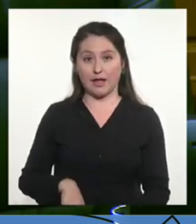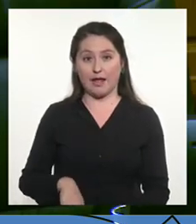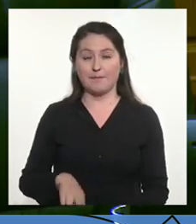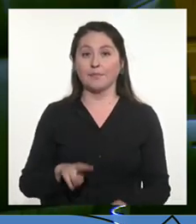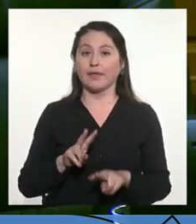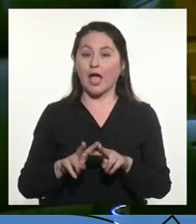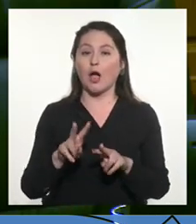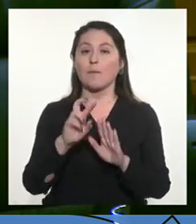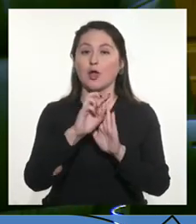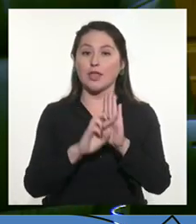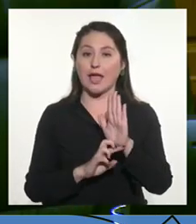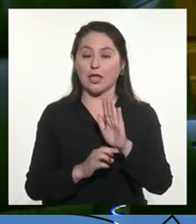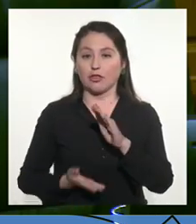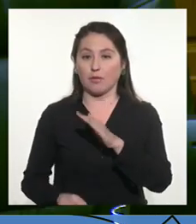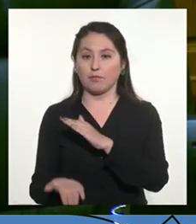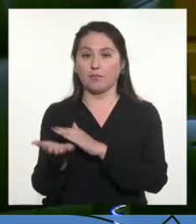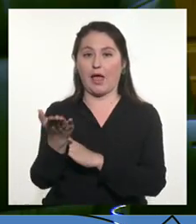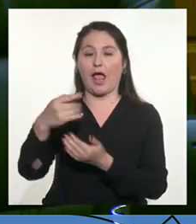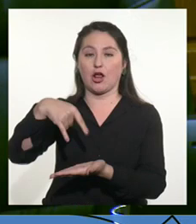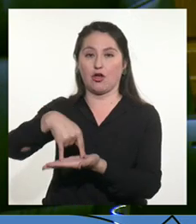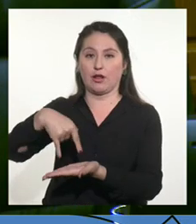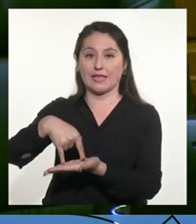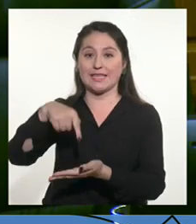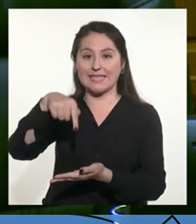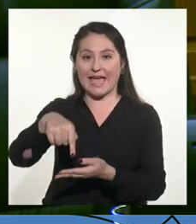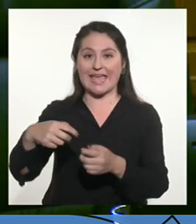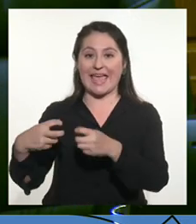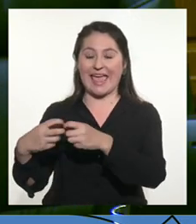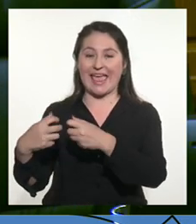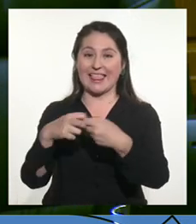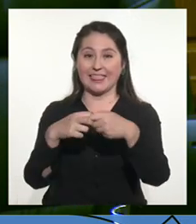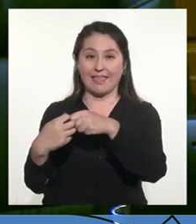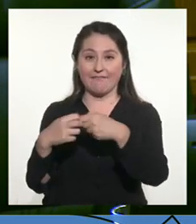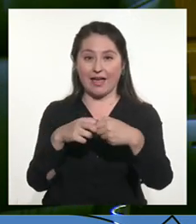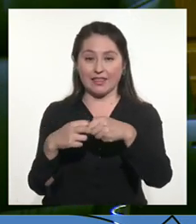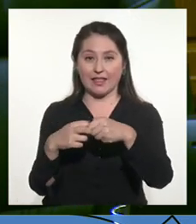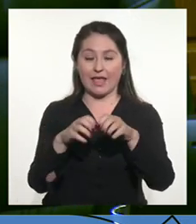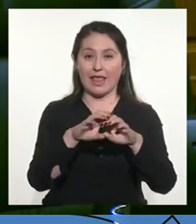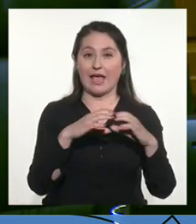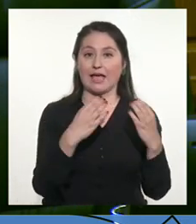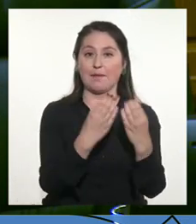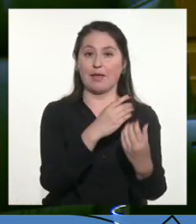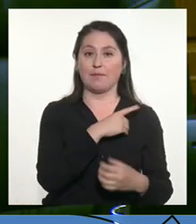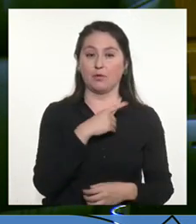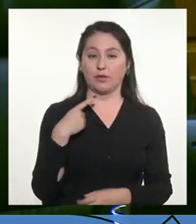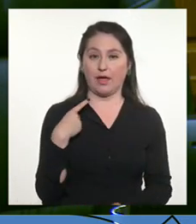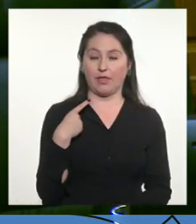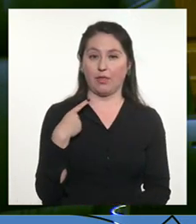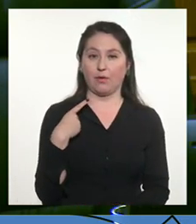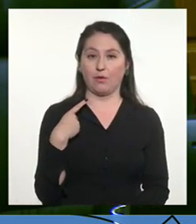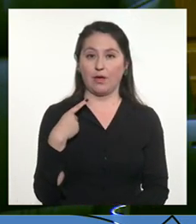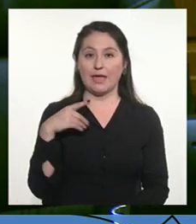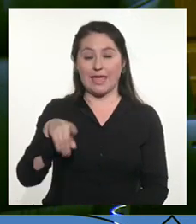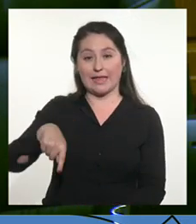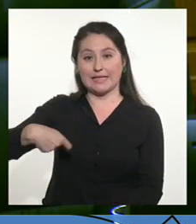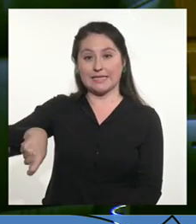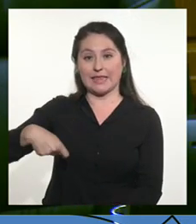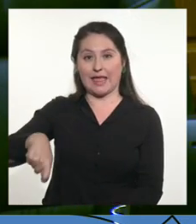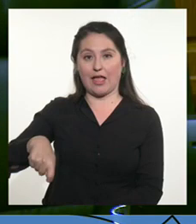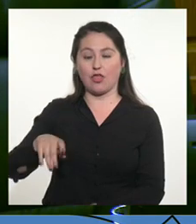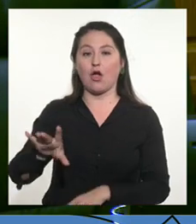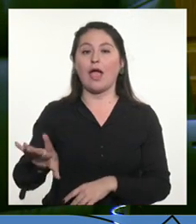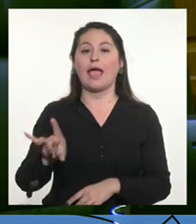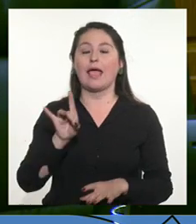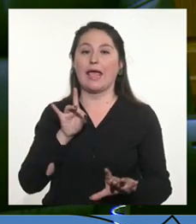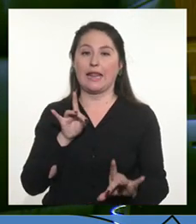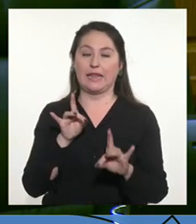al congreso nacional y ahí el debate en la cámara de diputados y el debate en el senado determinarán